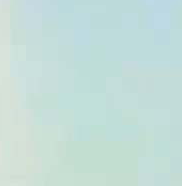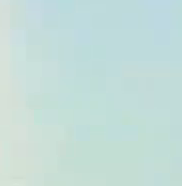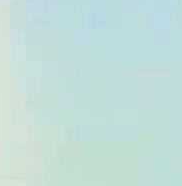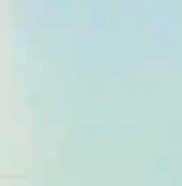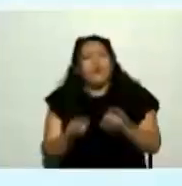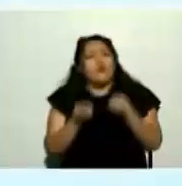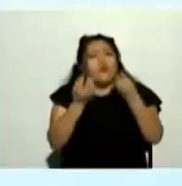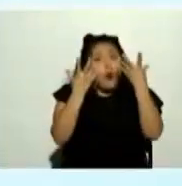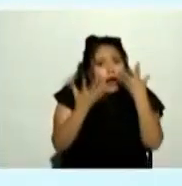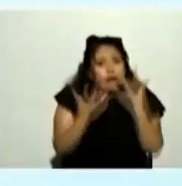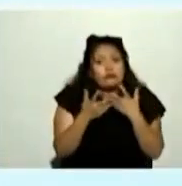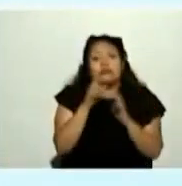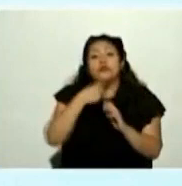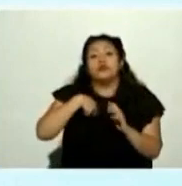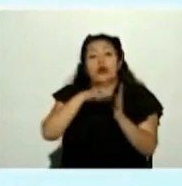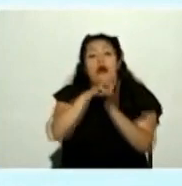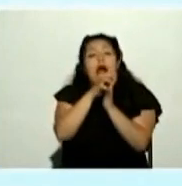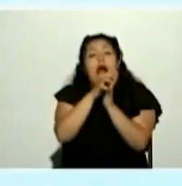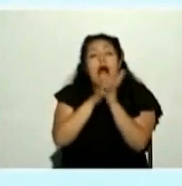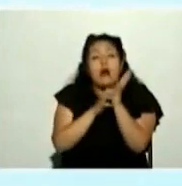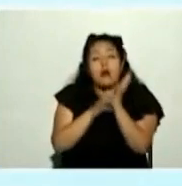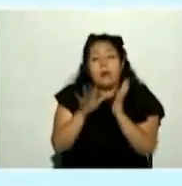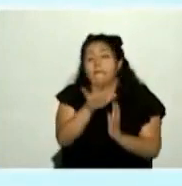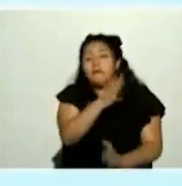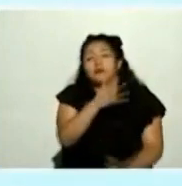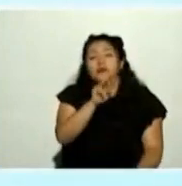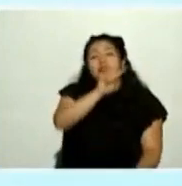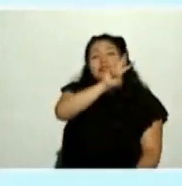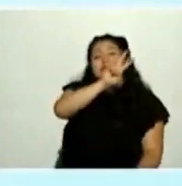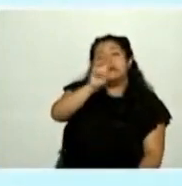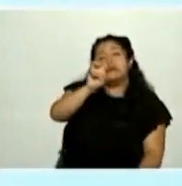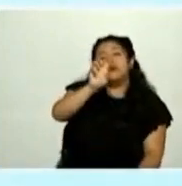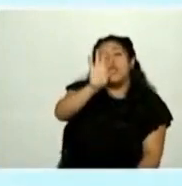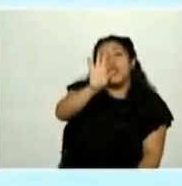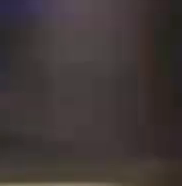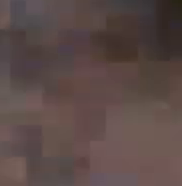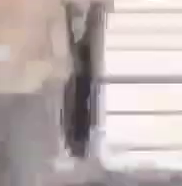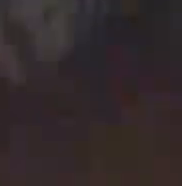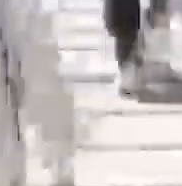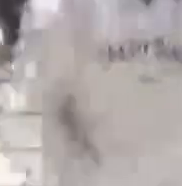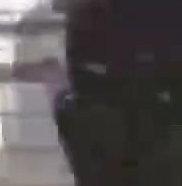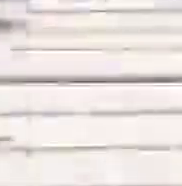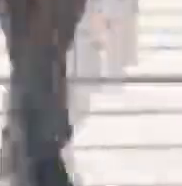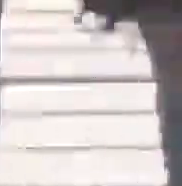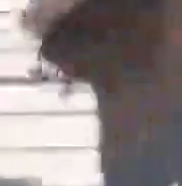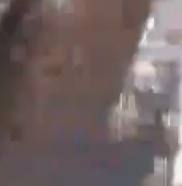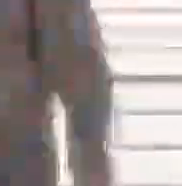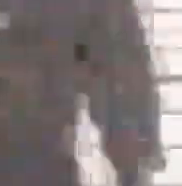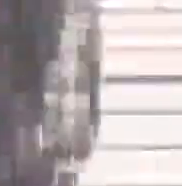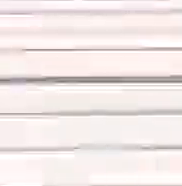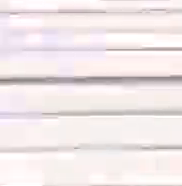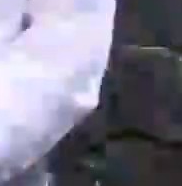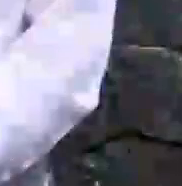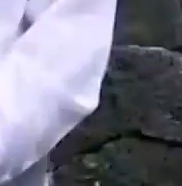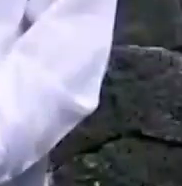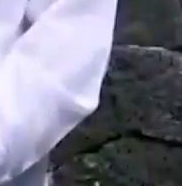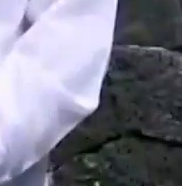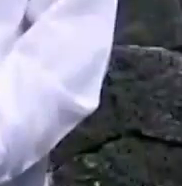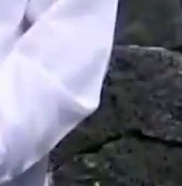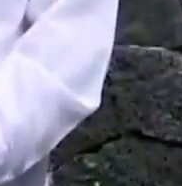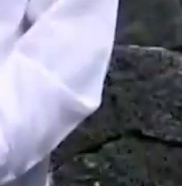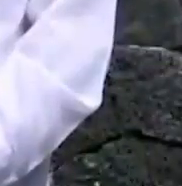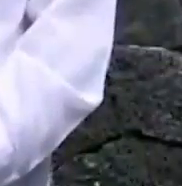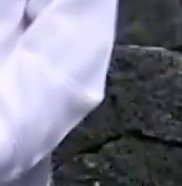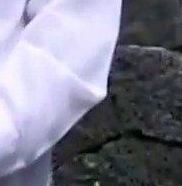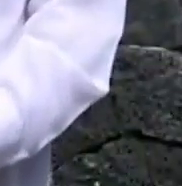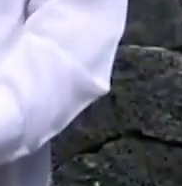épocas la rectora Lilia Cedillo ha marcado una diferencia y ha logrado un importante Avance en el crecimiento universitario lo que la ha